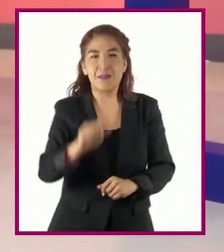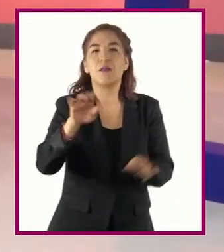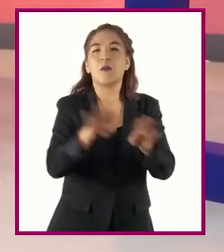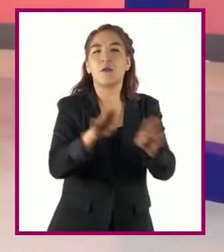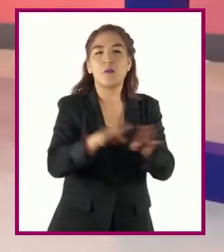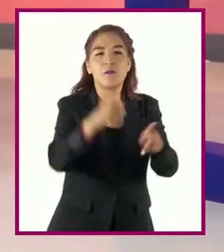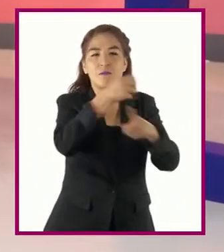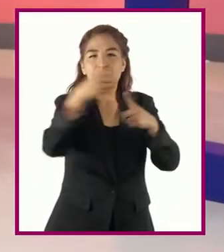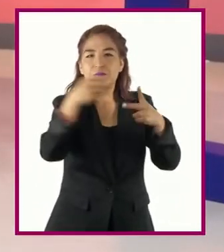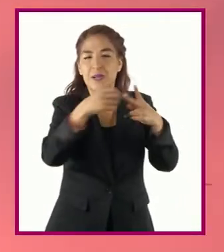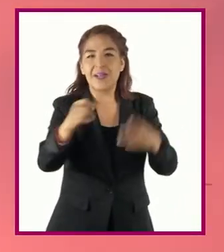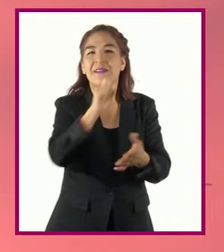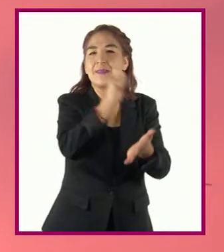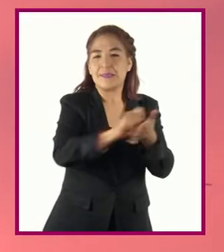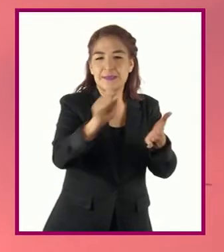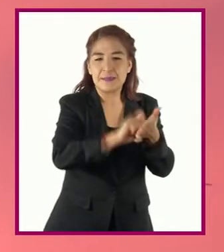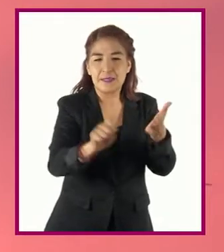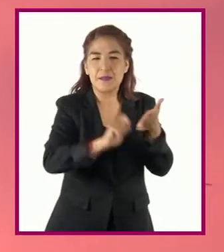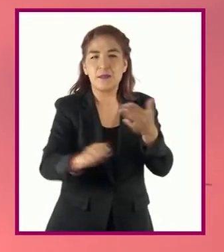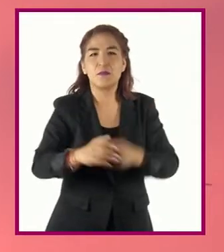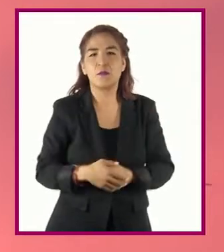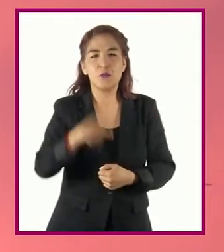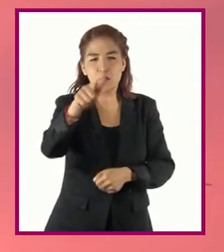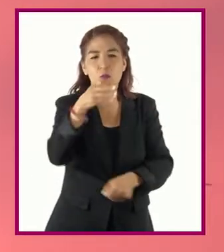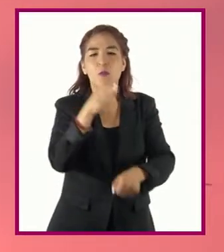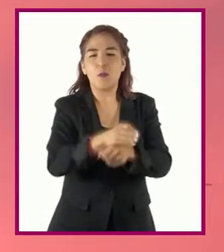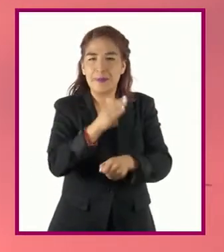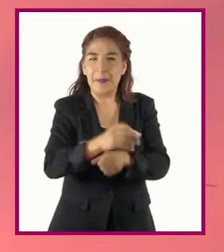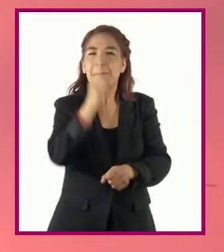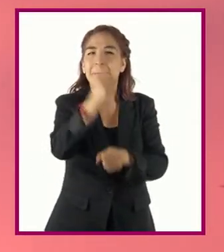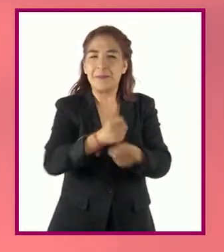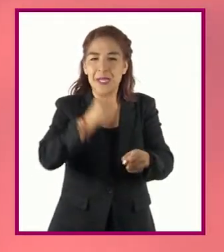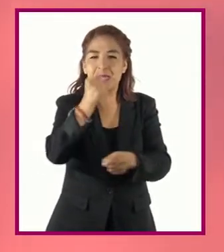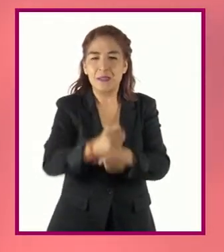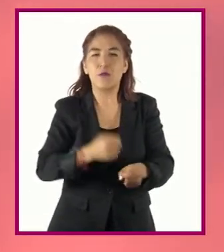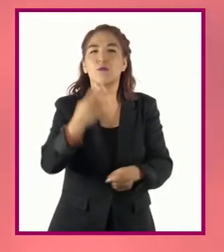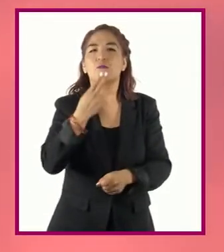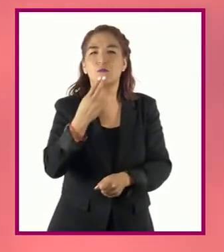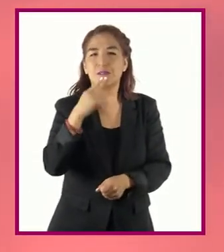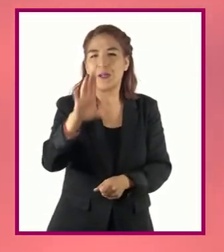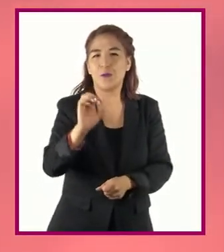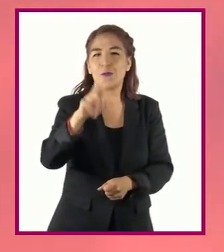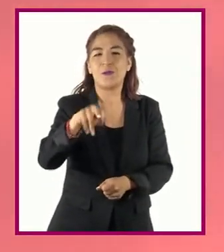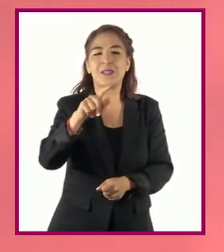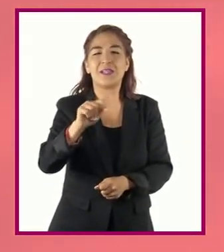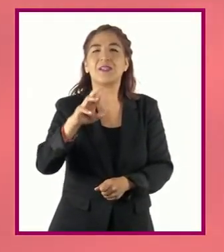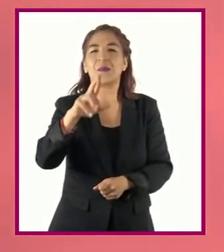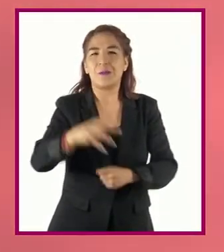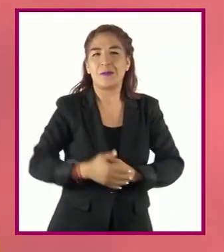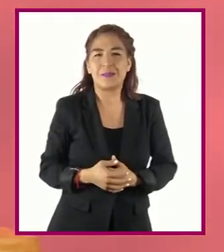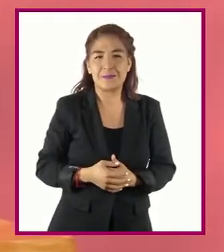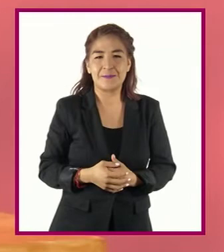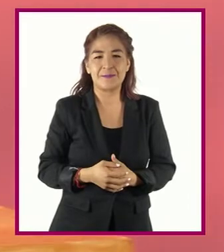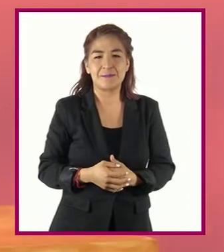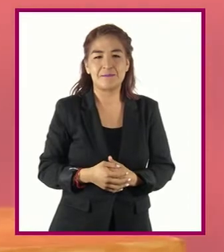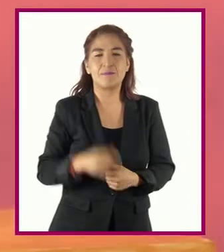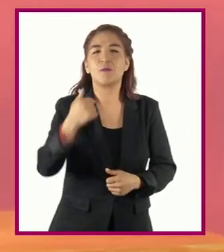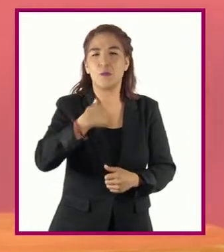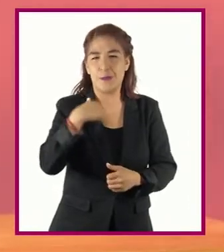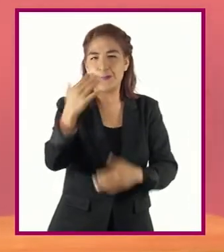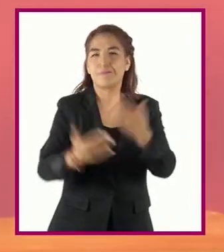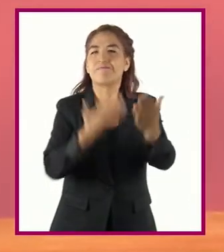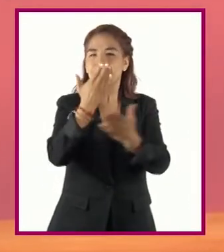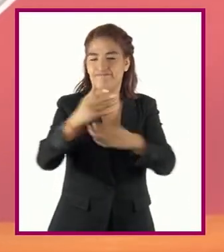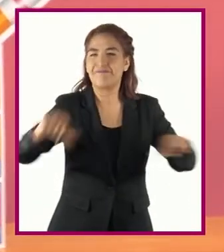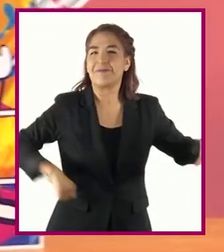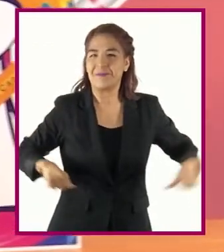concordancia de nuestros escritos. ¿Qué les parece si practicamos el uso de los conectores? Les propongo un